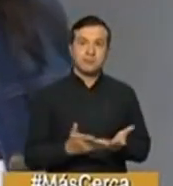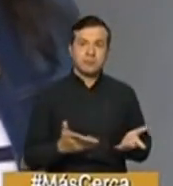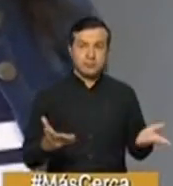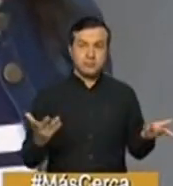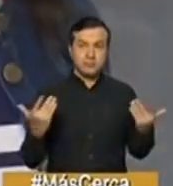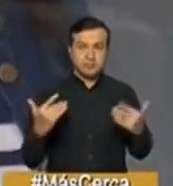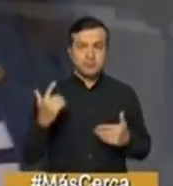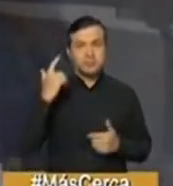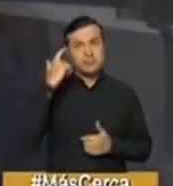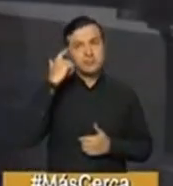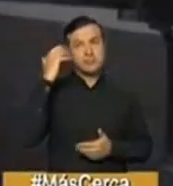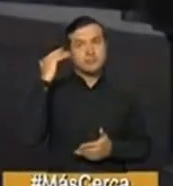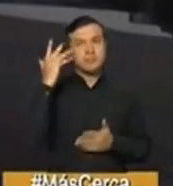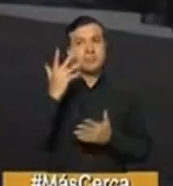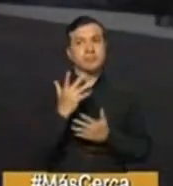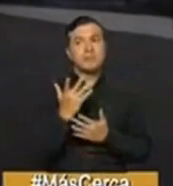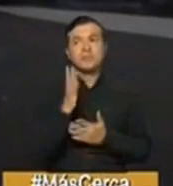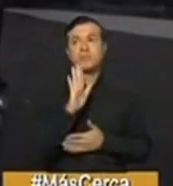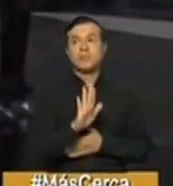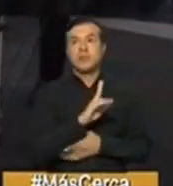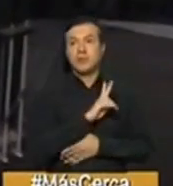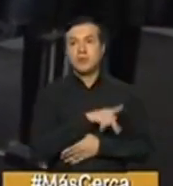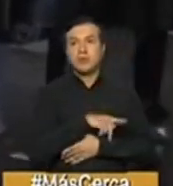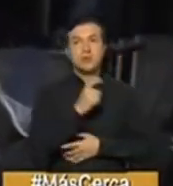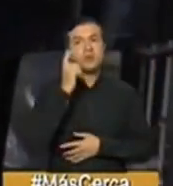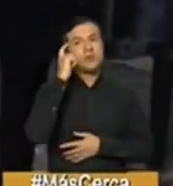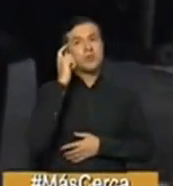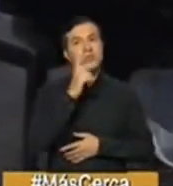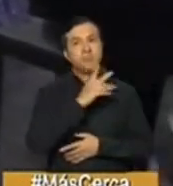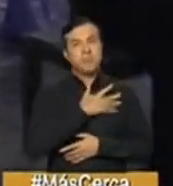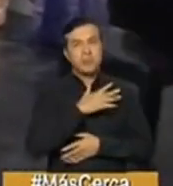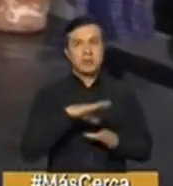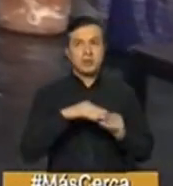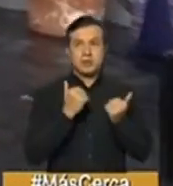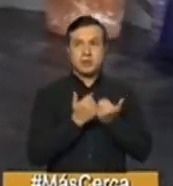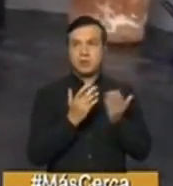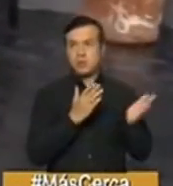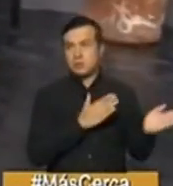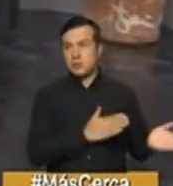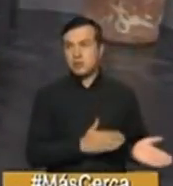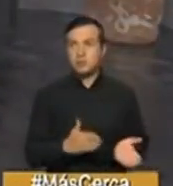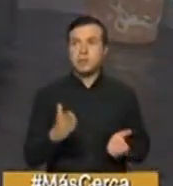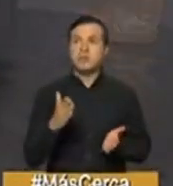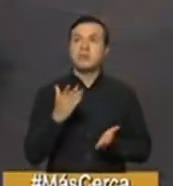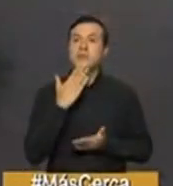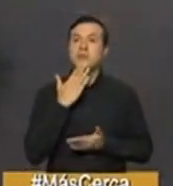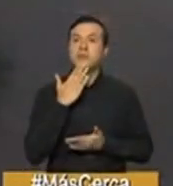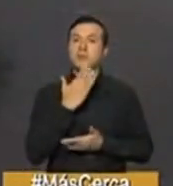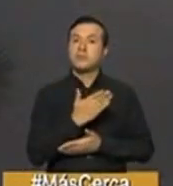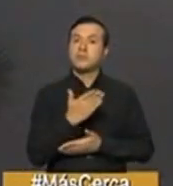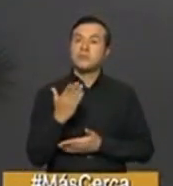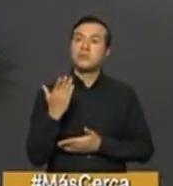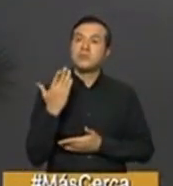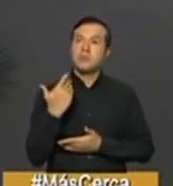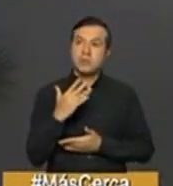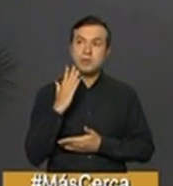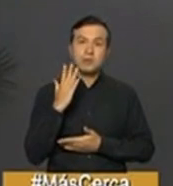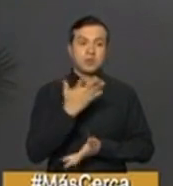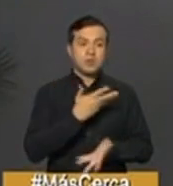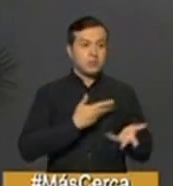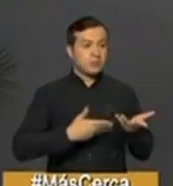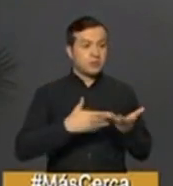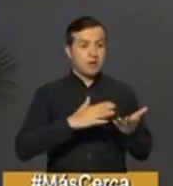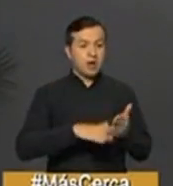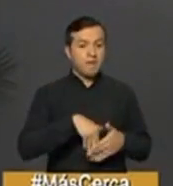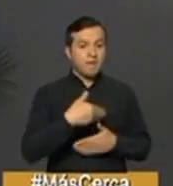por lo menos yo recuerdo mucho en mis clases, fuera de la música, que había un trato